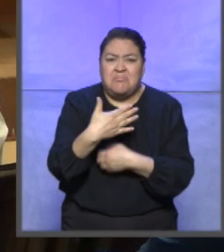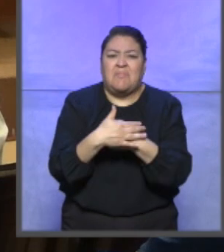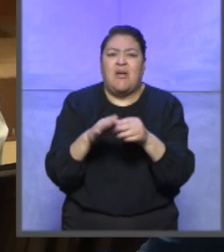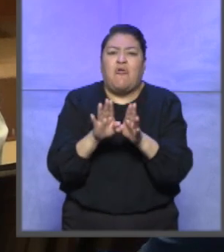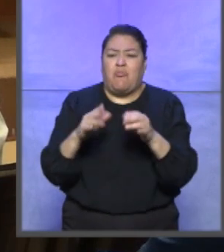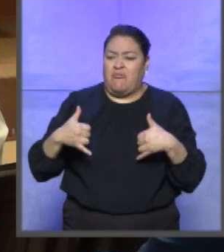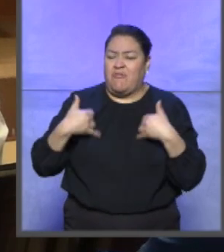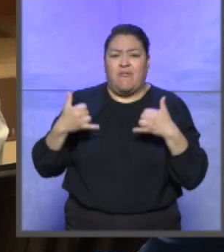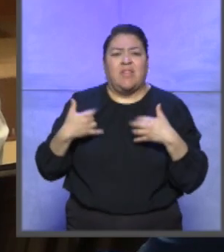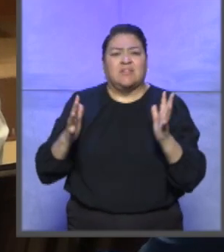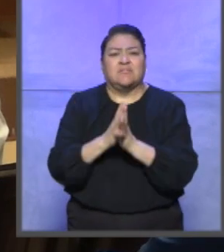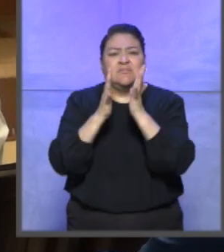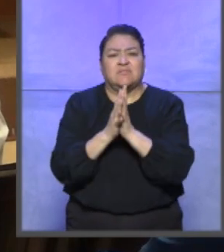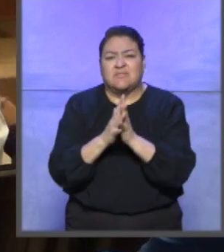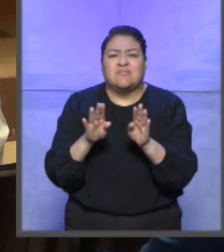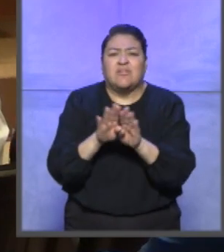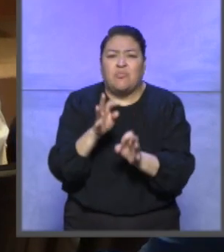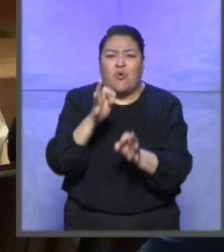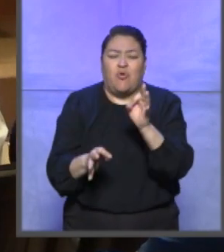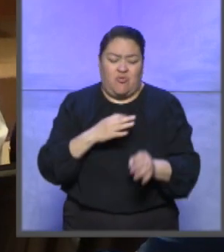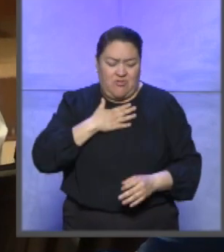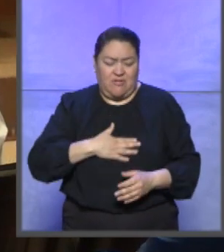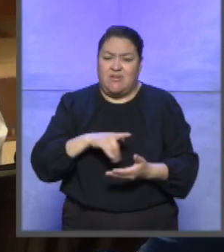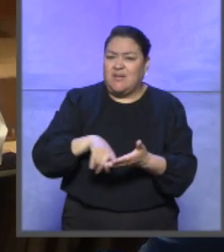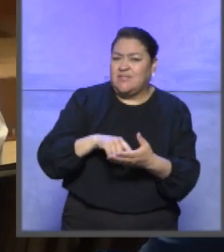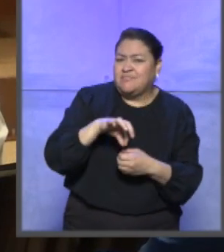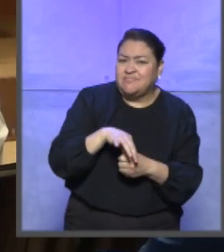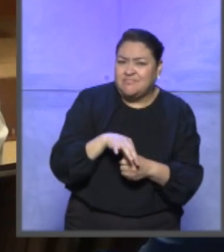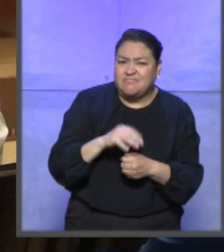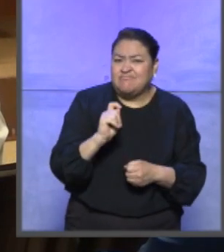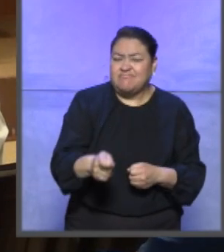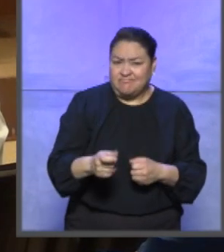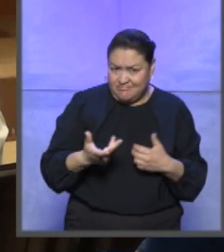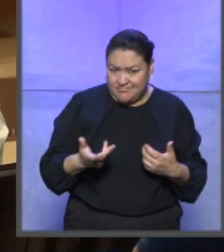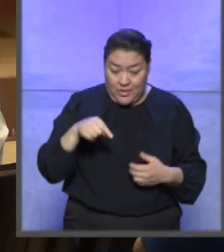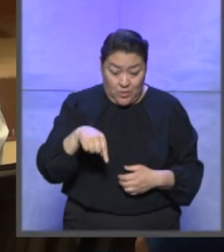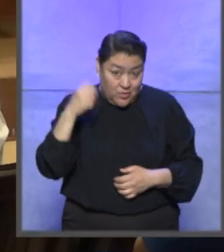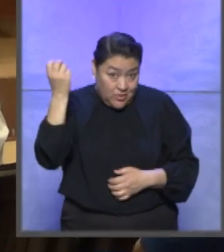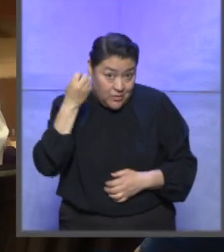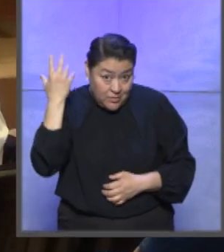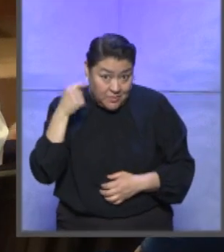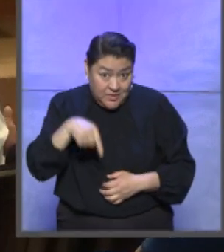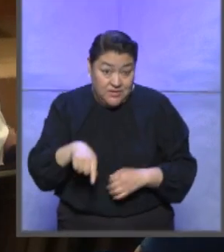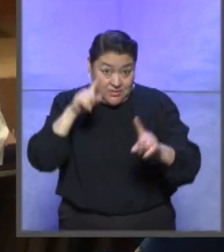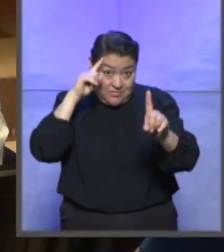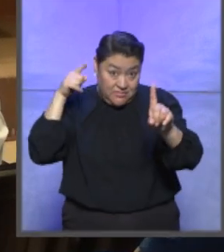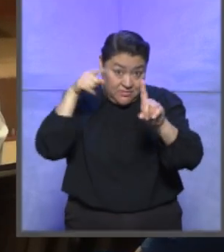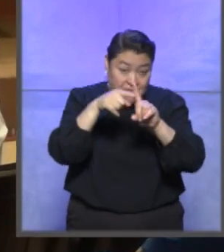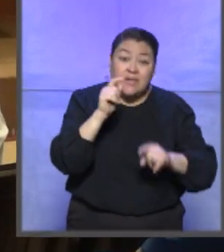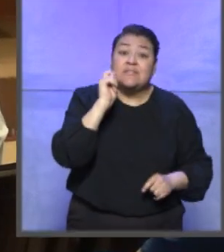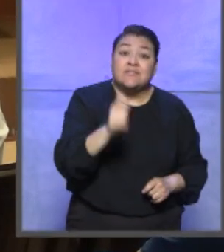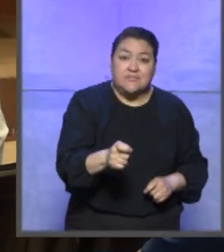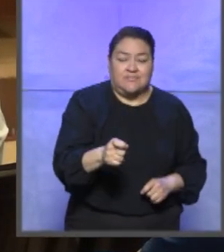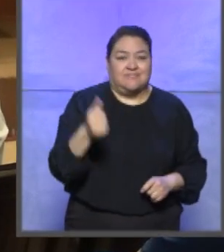temas sobre la participación democrática y la justicia electoral, el cual tiene como